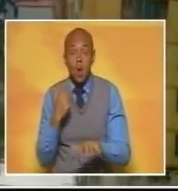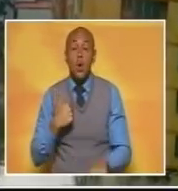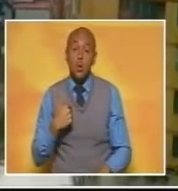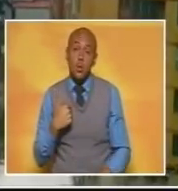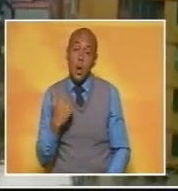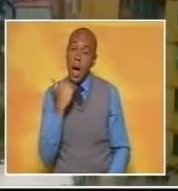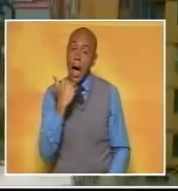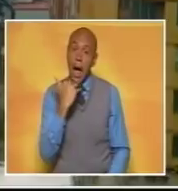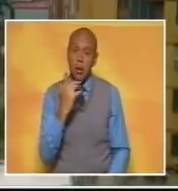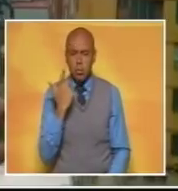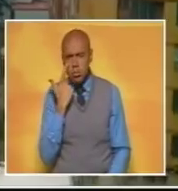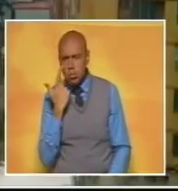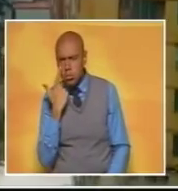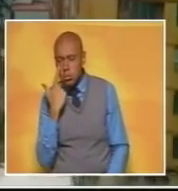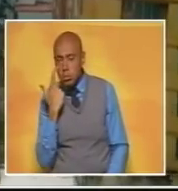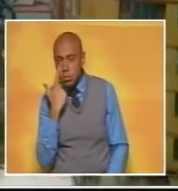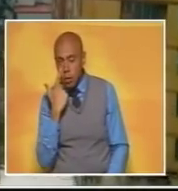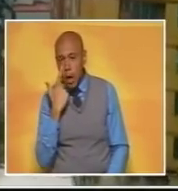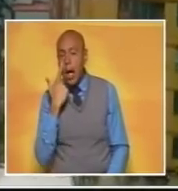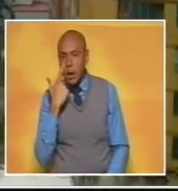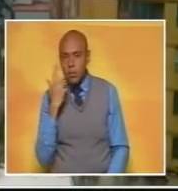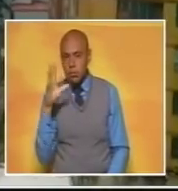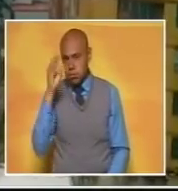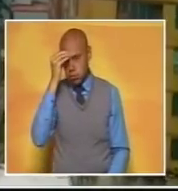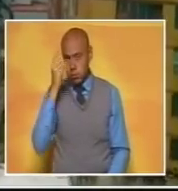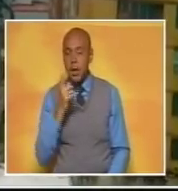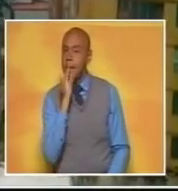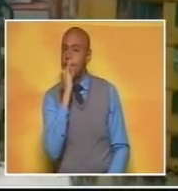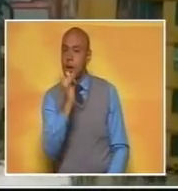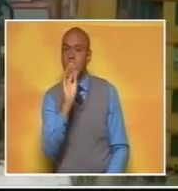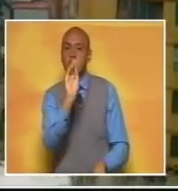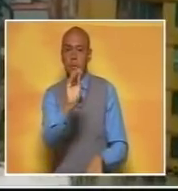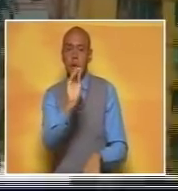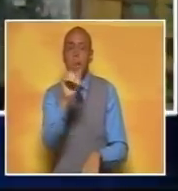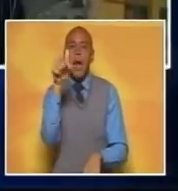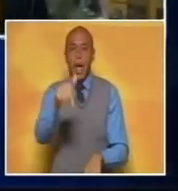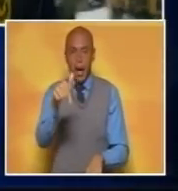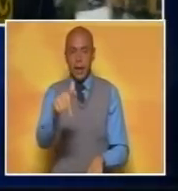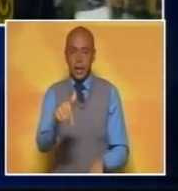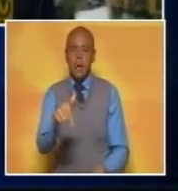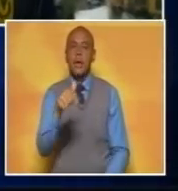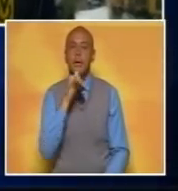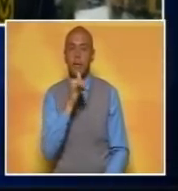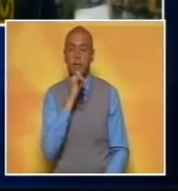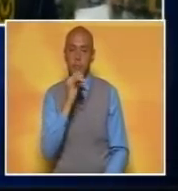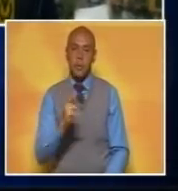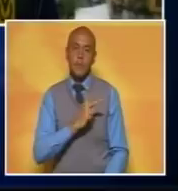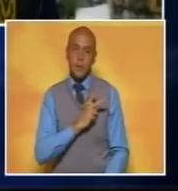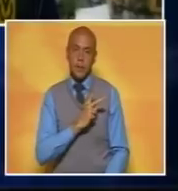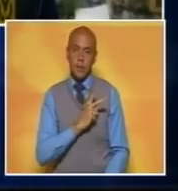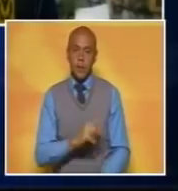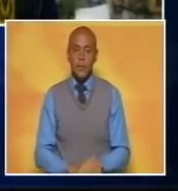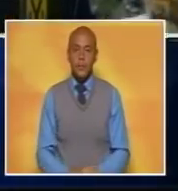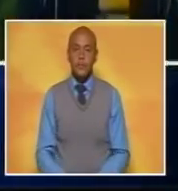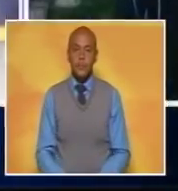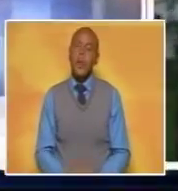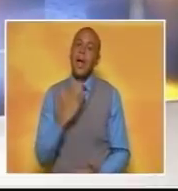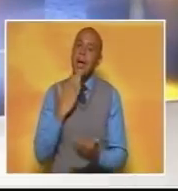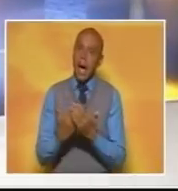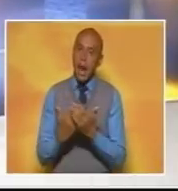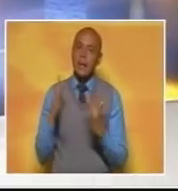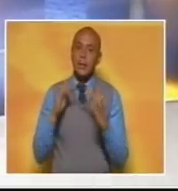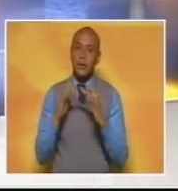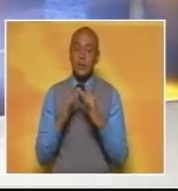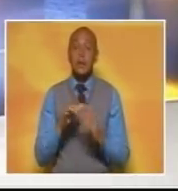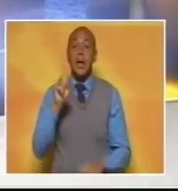muy pendientes para llevarle los detalles de esta información a través de la pantalla de su noticiero Venevisión. Muchísimas gracias, Henderson. En